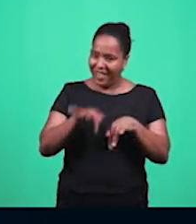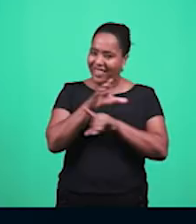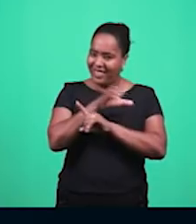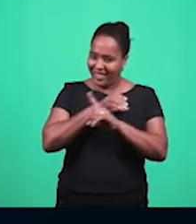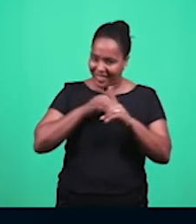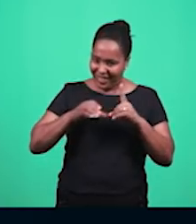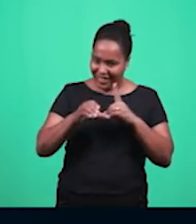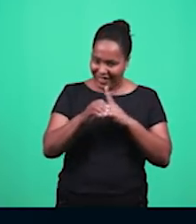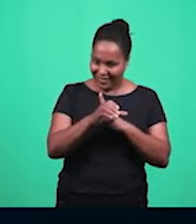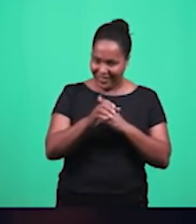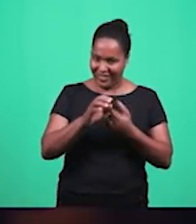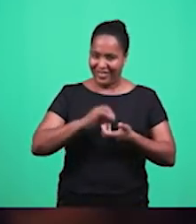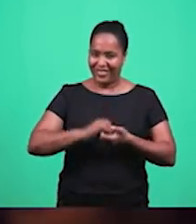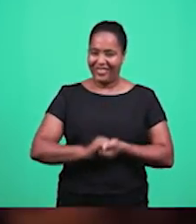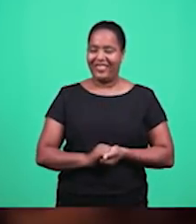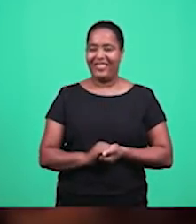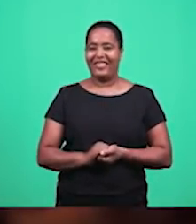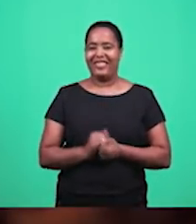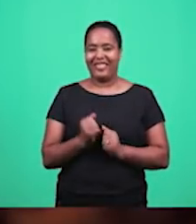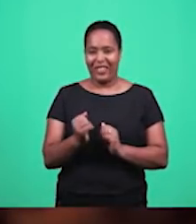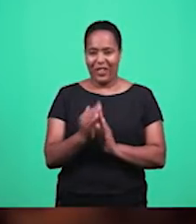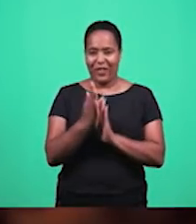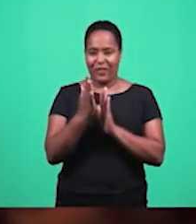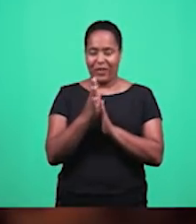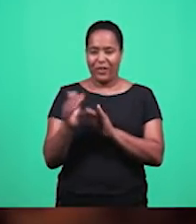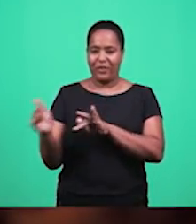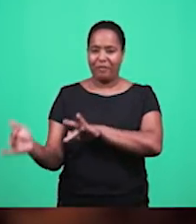terminar este culto también